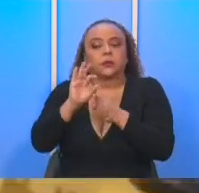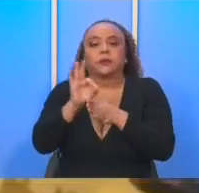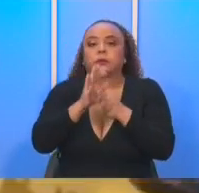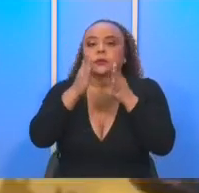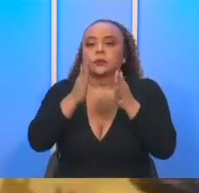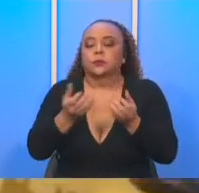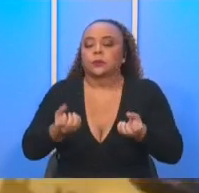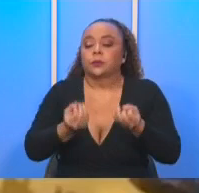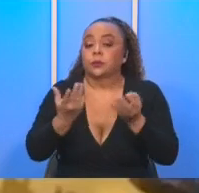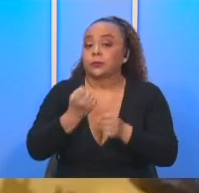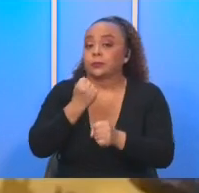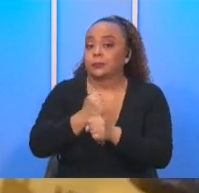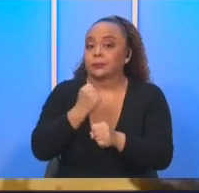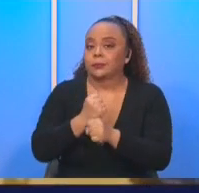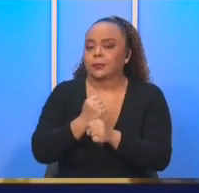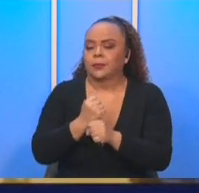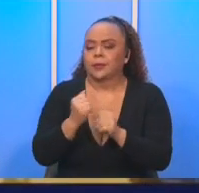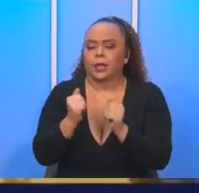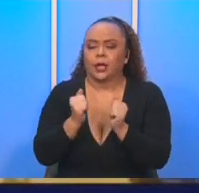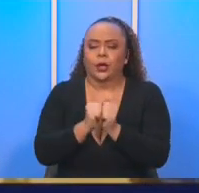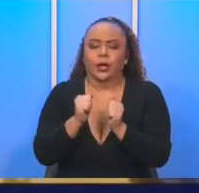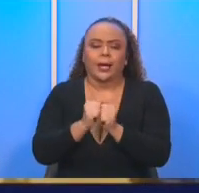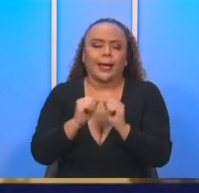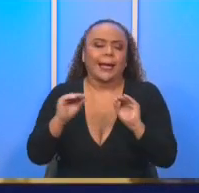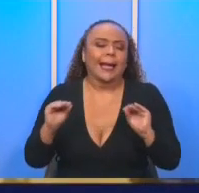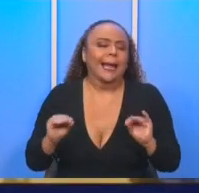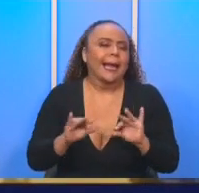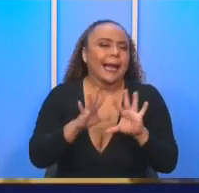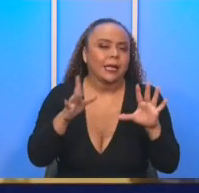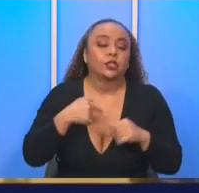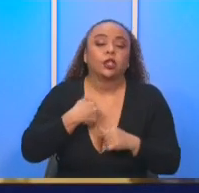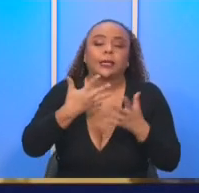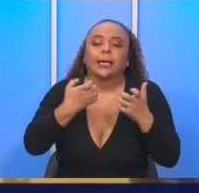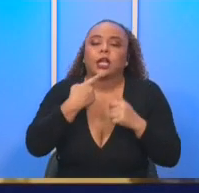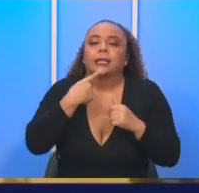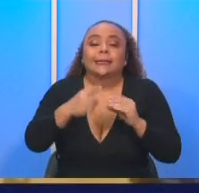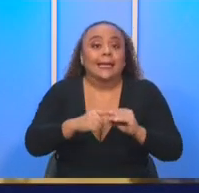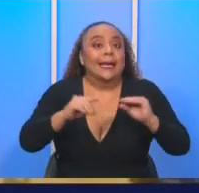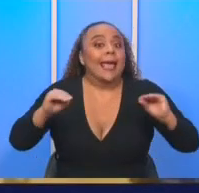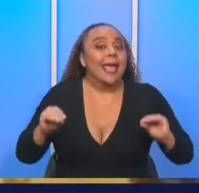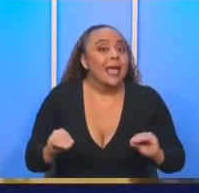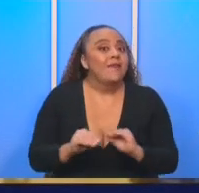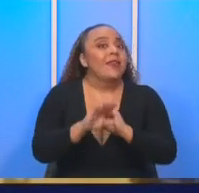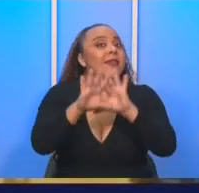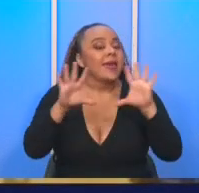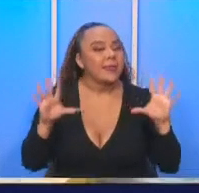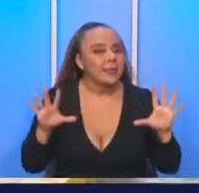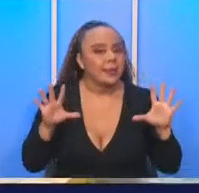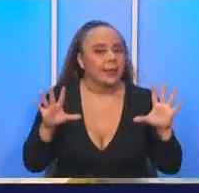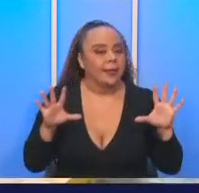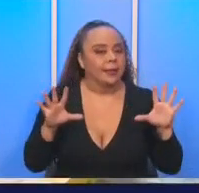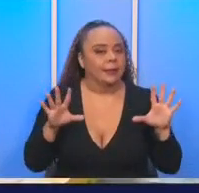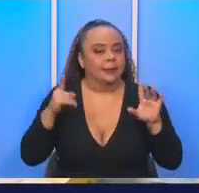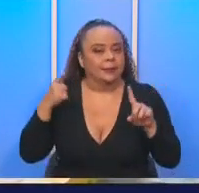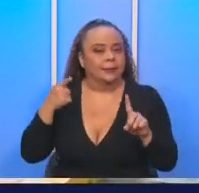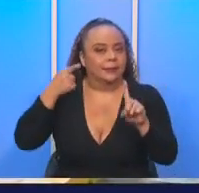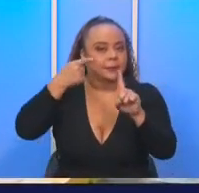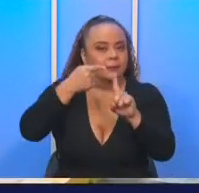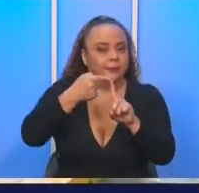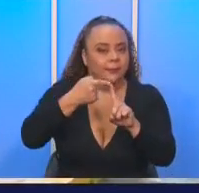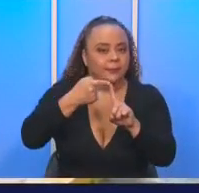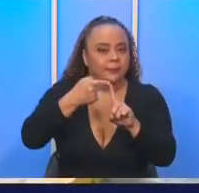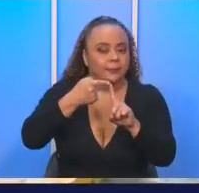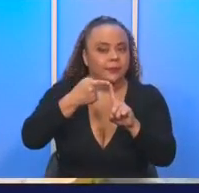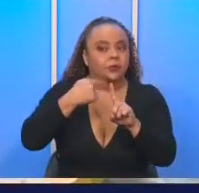funcionarios públicos a trabajar con una evidente, pero quiero resaltar y subrayar esa palabra, evidente intención